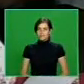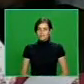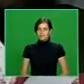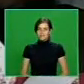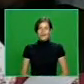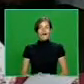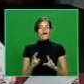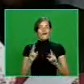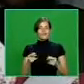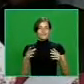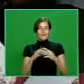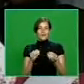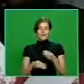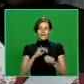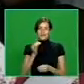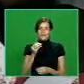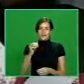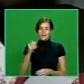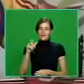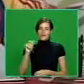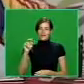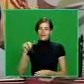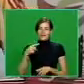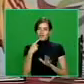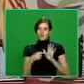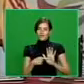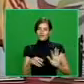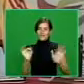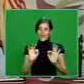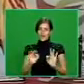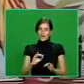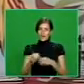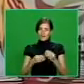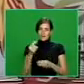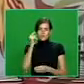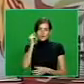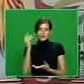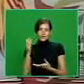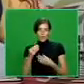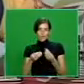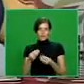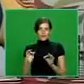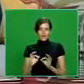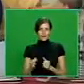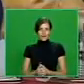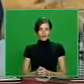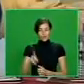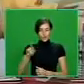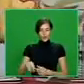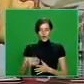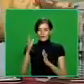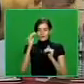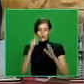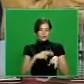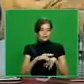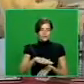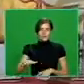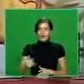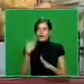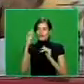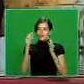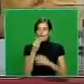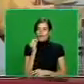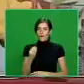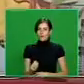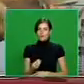Ah pero todo lo que hace Jaqueline no no publican ni medio de lo que hace Jaquelin Ah todos los días atendiendo a los niños a la